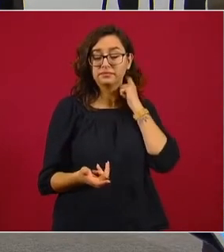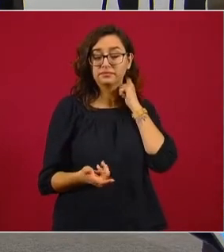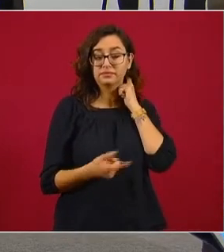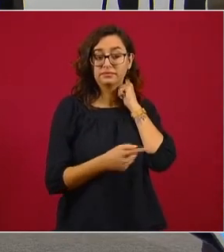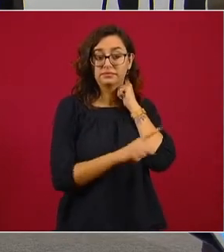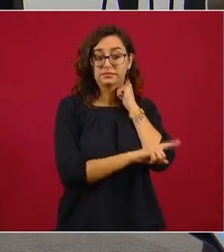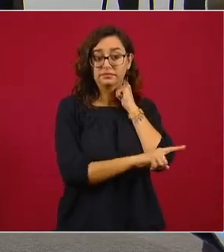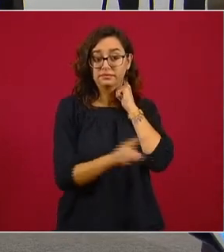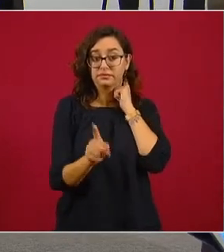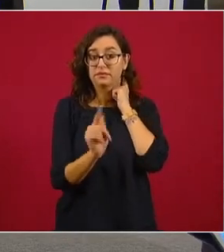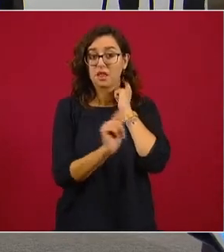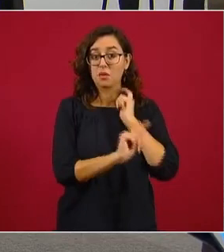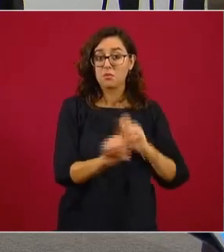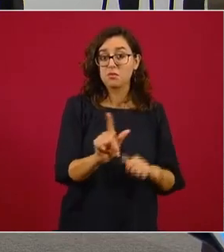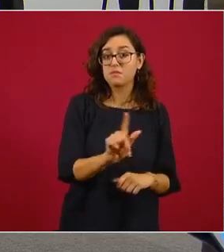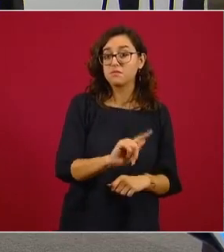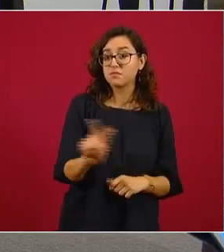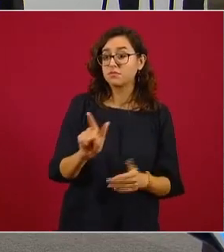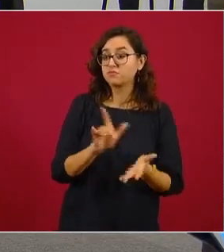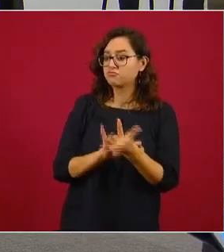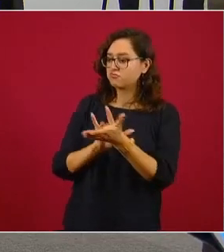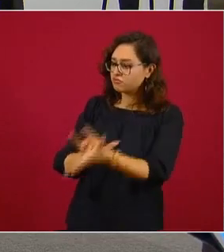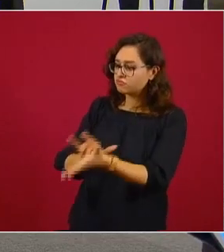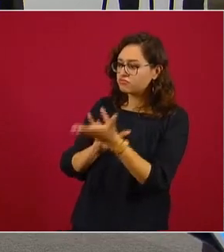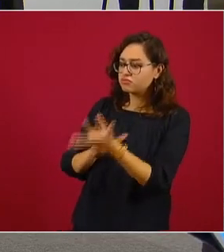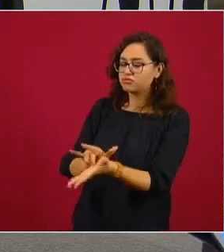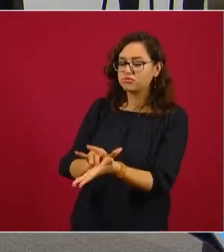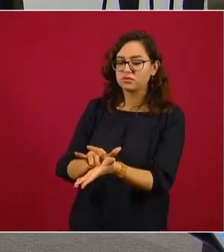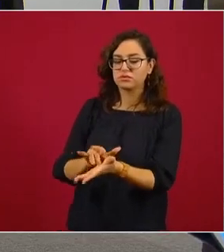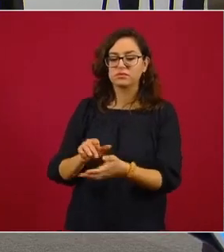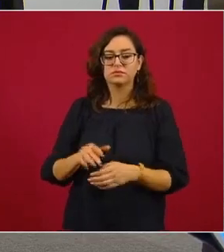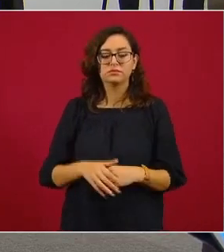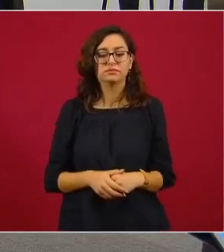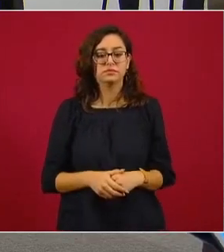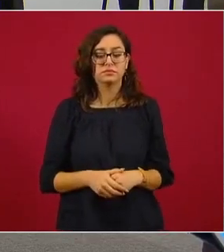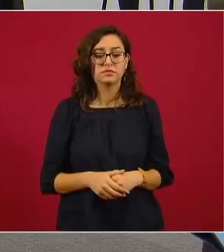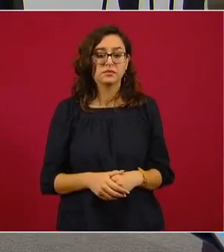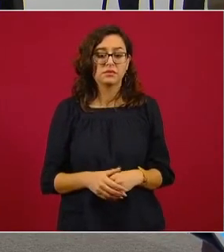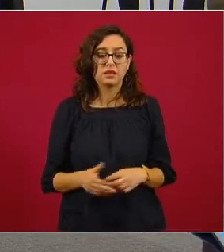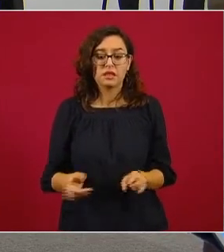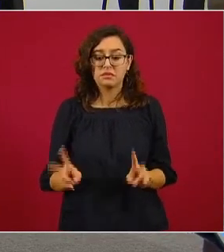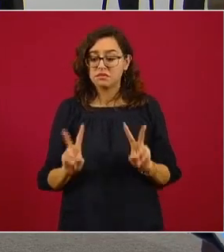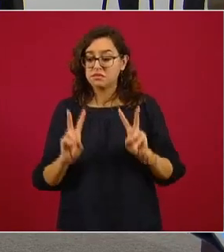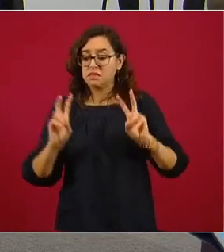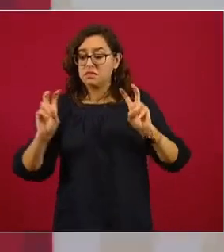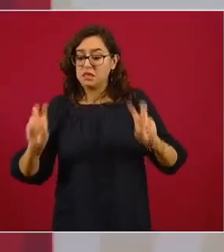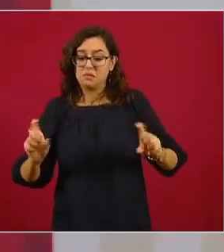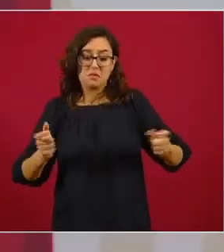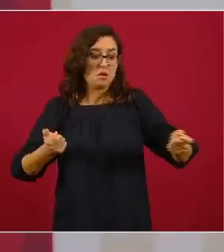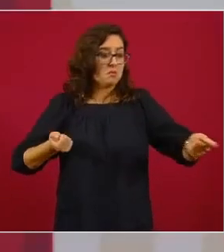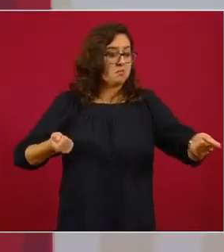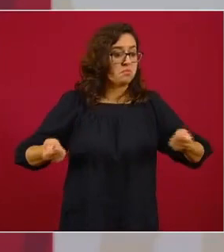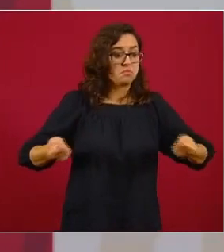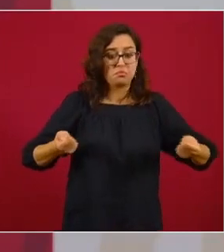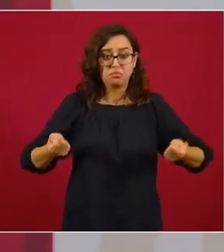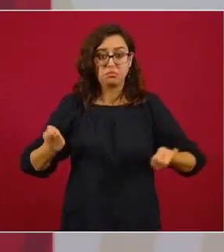profesionales. No lo manejan políticos.